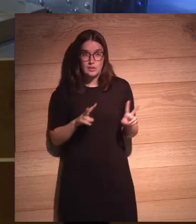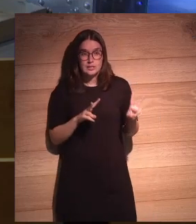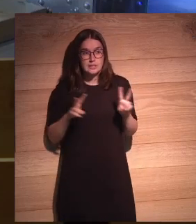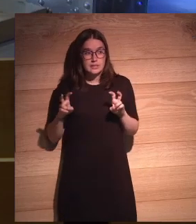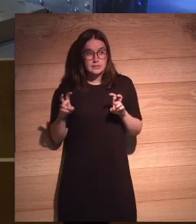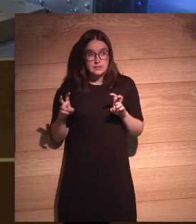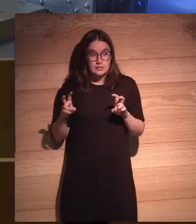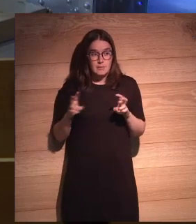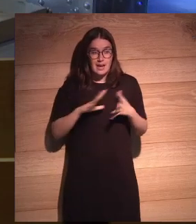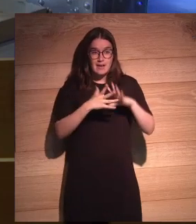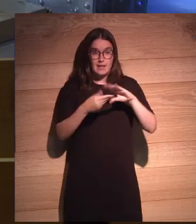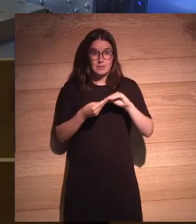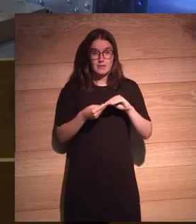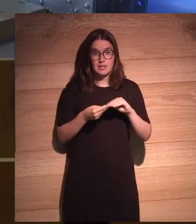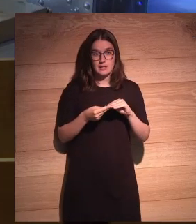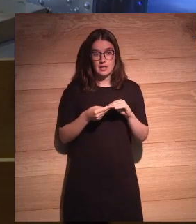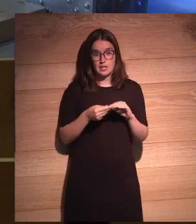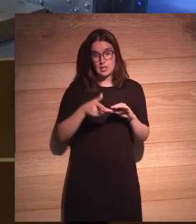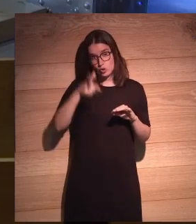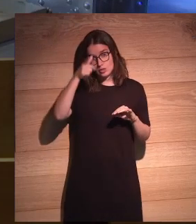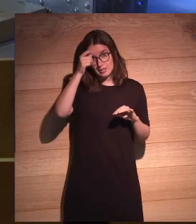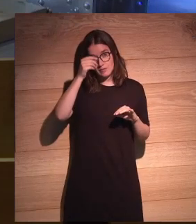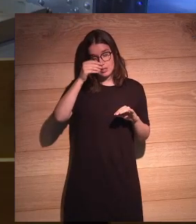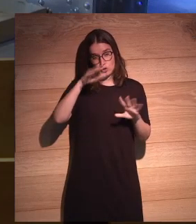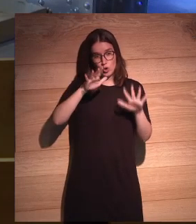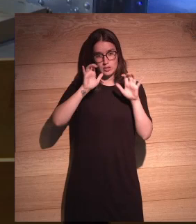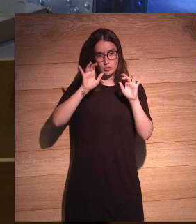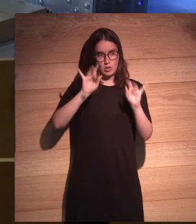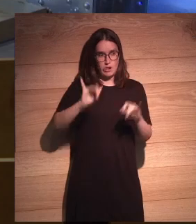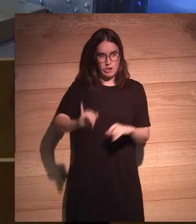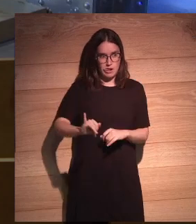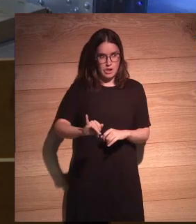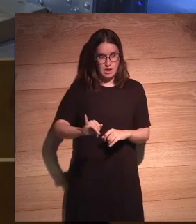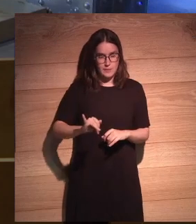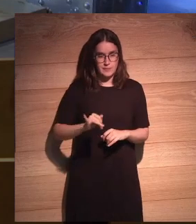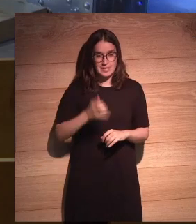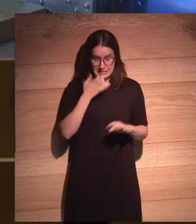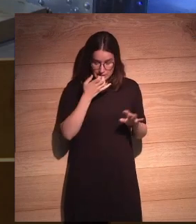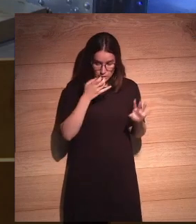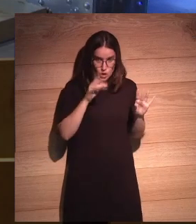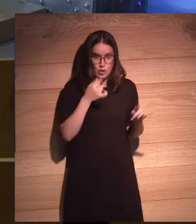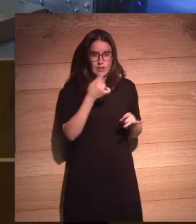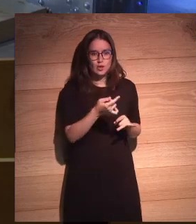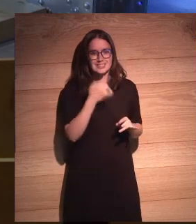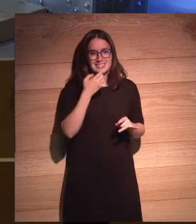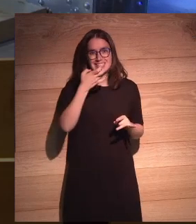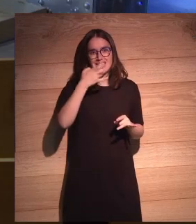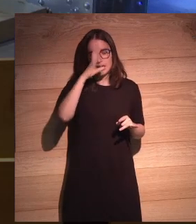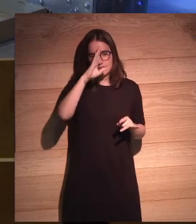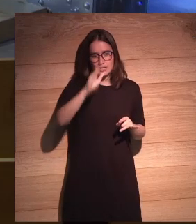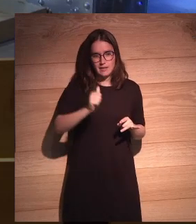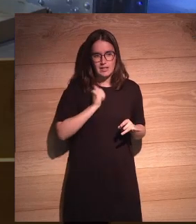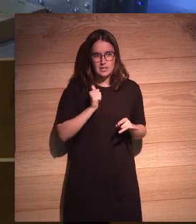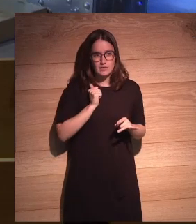la adaptabilidad, en torno a déficits cognitivos. Es decir, eso sí que existe y ahora mismo yo lo que me refiero es si en la inteligencia